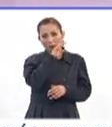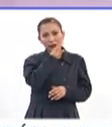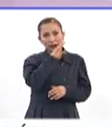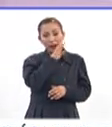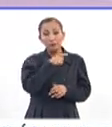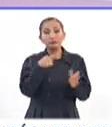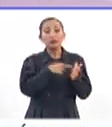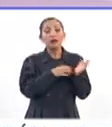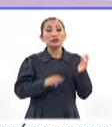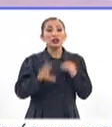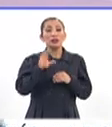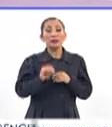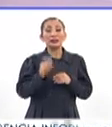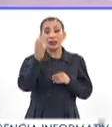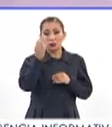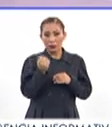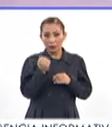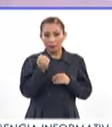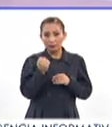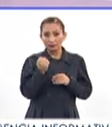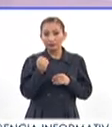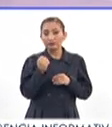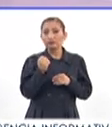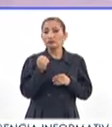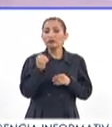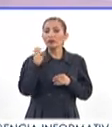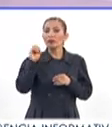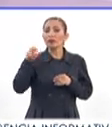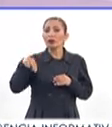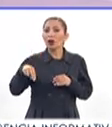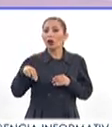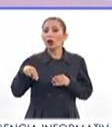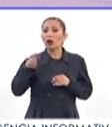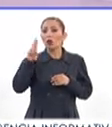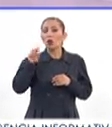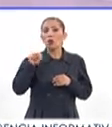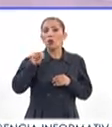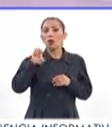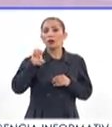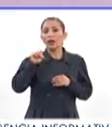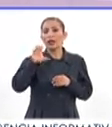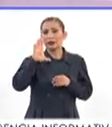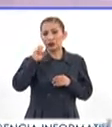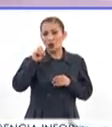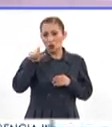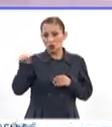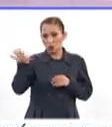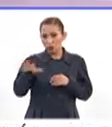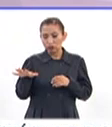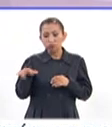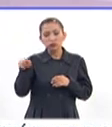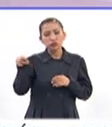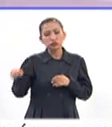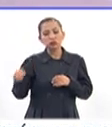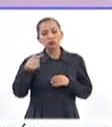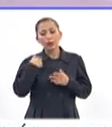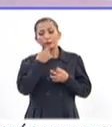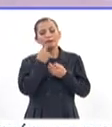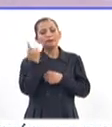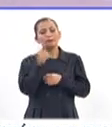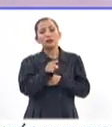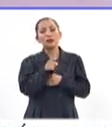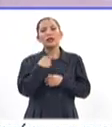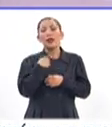maternas. En 1999, la Organización de las Naciones Unidas para la Educación, Ciencia y la Cultura, la UNESCO, proclamó